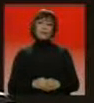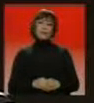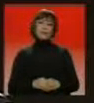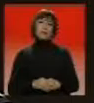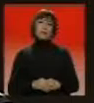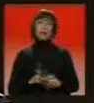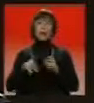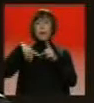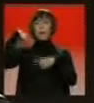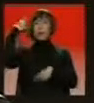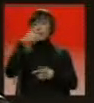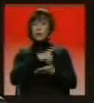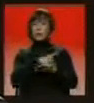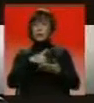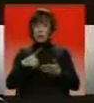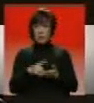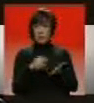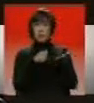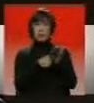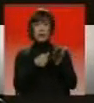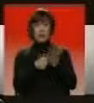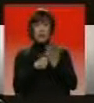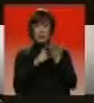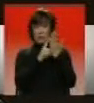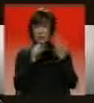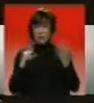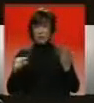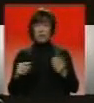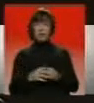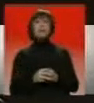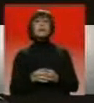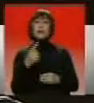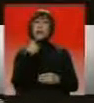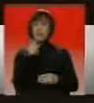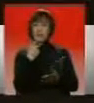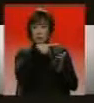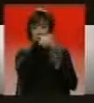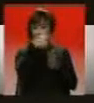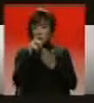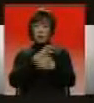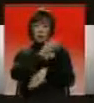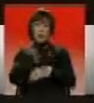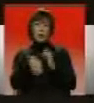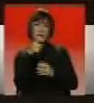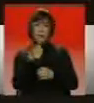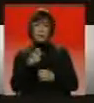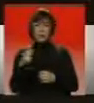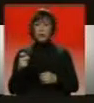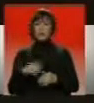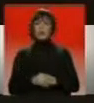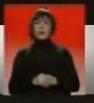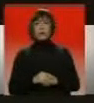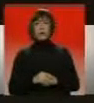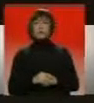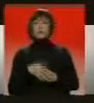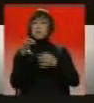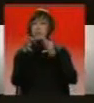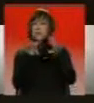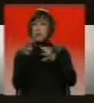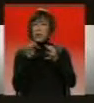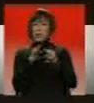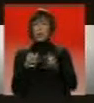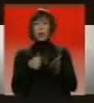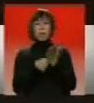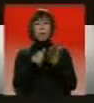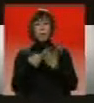Y hasta la próxima semana, el Ministerio de Finanzas espera ponerse al día con todos los acreedores del Estado. Así lo dio a conocer el titular de la cartera,